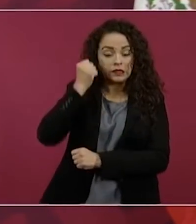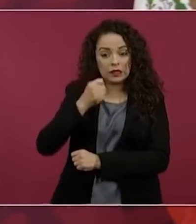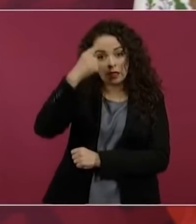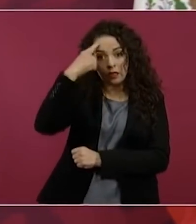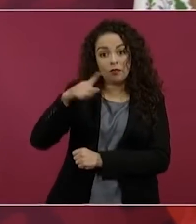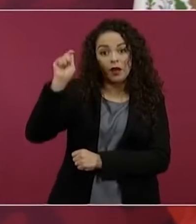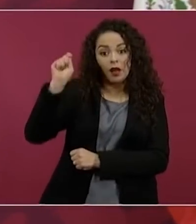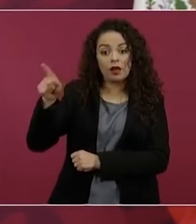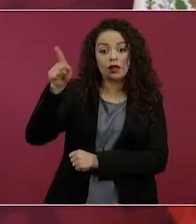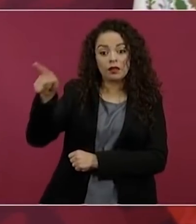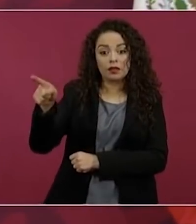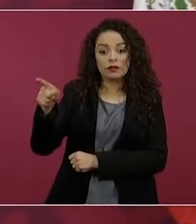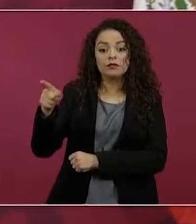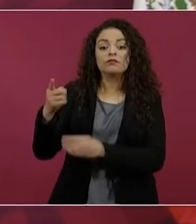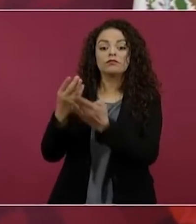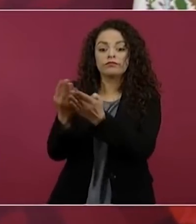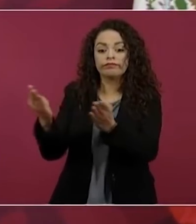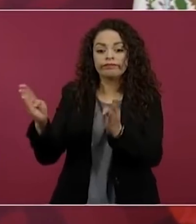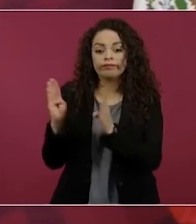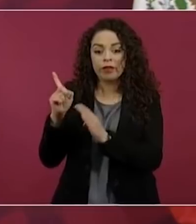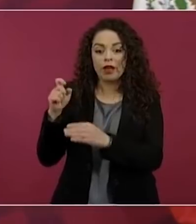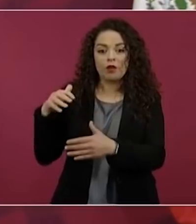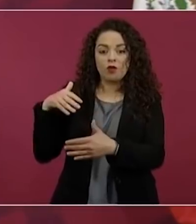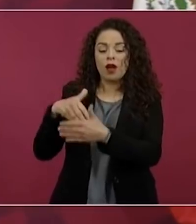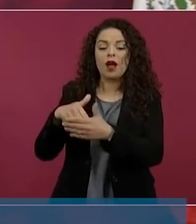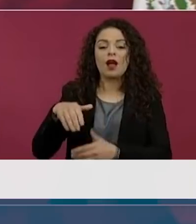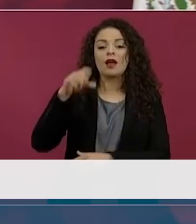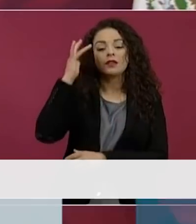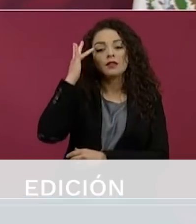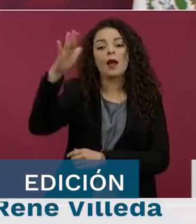María y para que no falte el agua